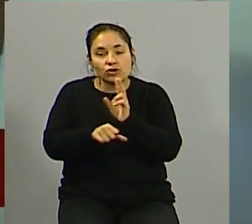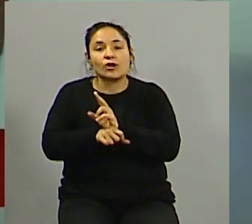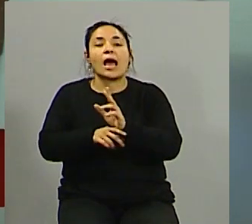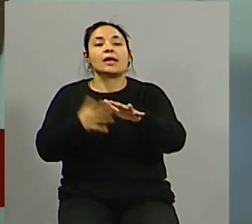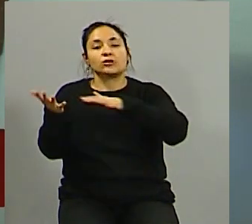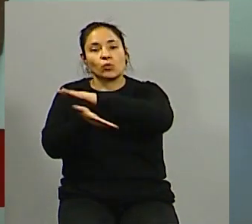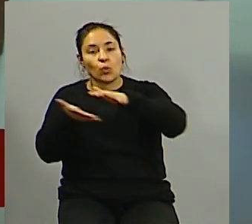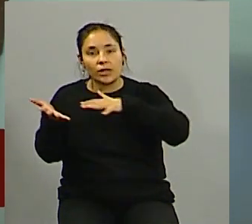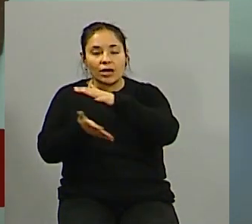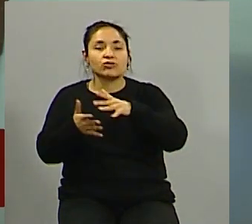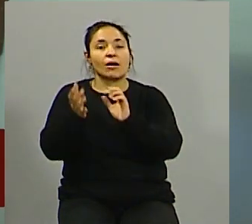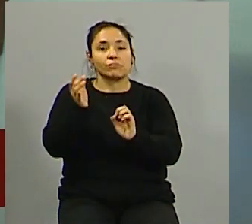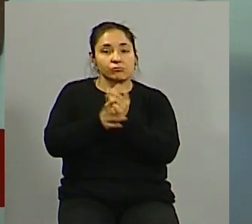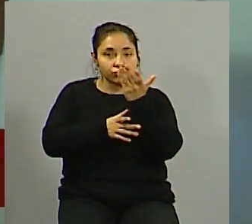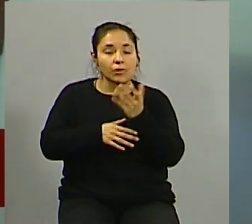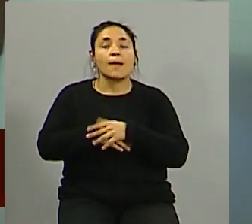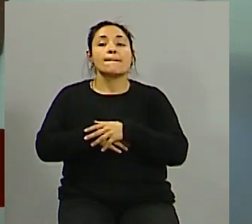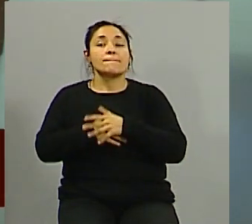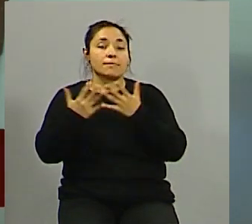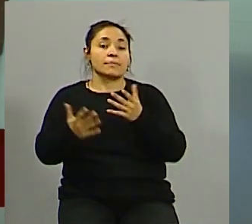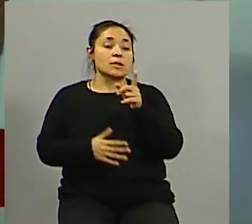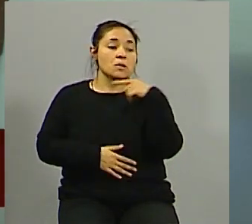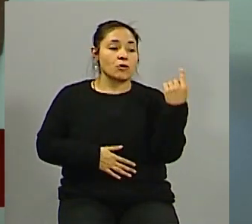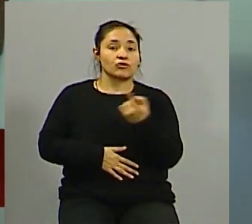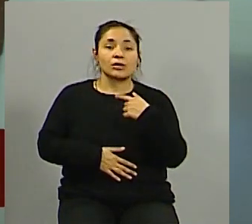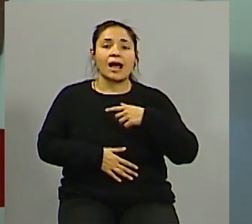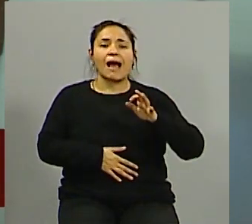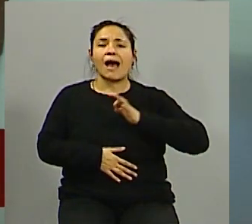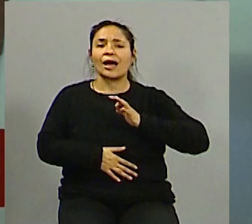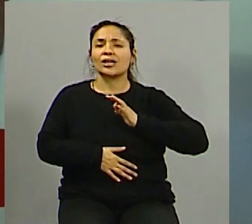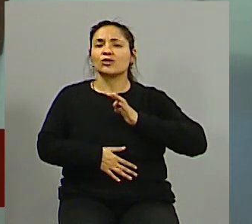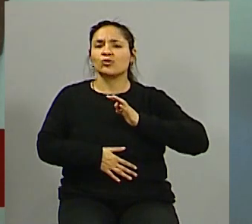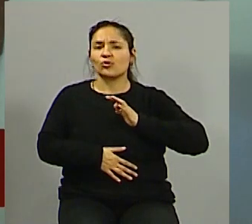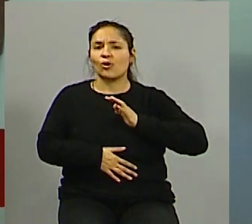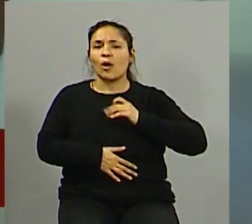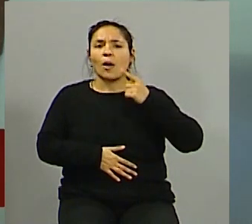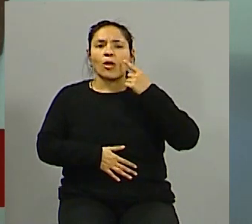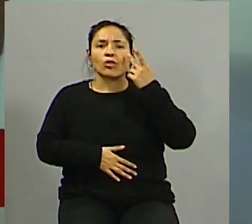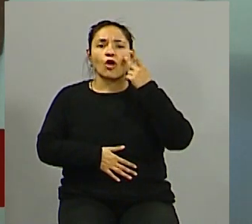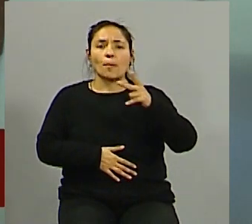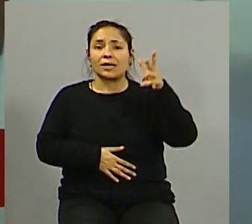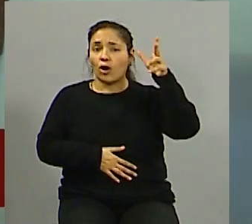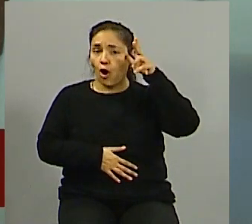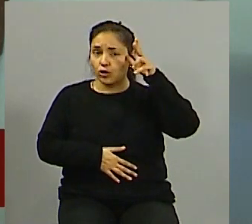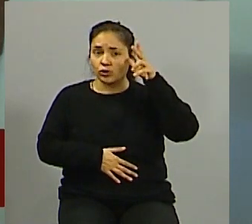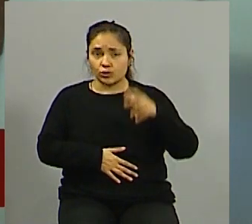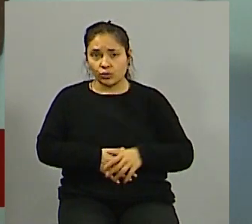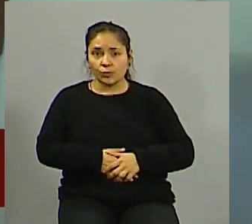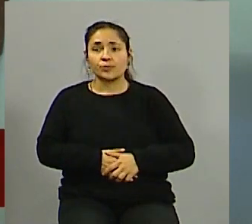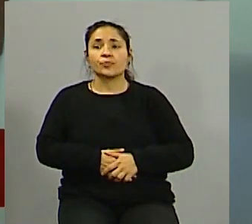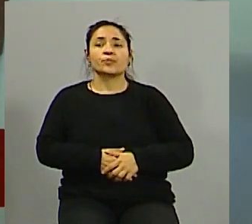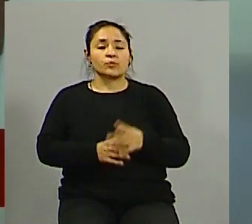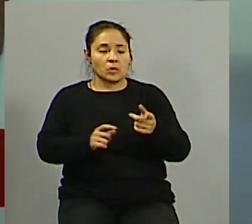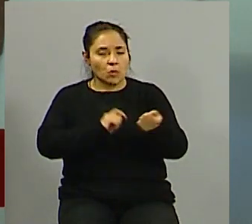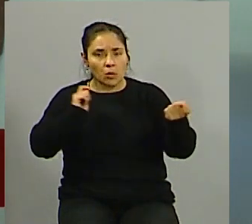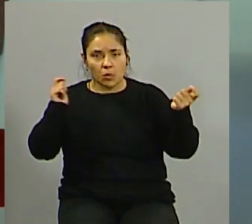seguridad social, y bueno, nosotros tuvimos en el año 2008 tuvimos un